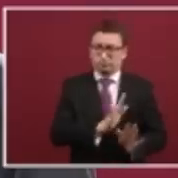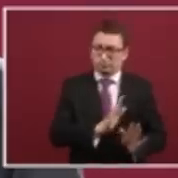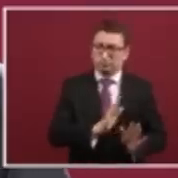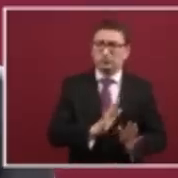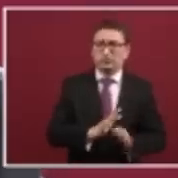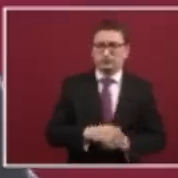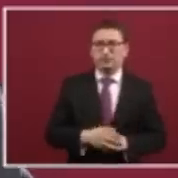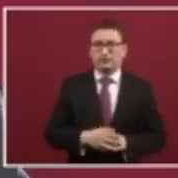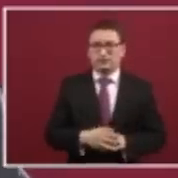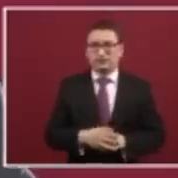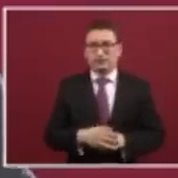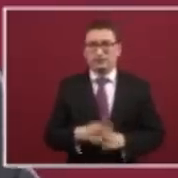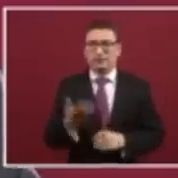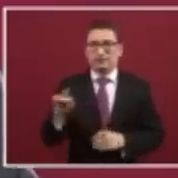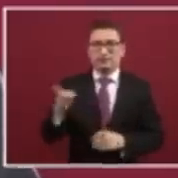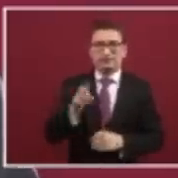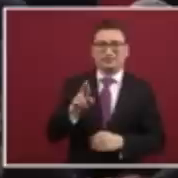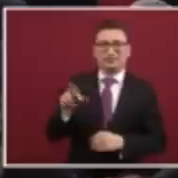Me gustó mucho lo que dijo el doctor,